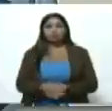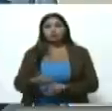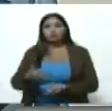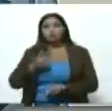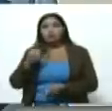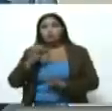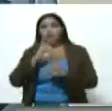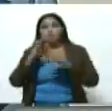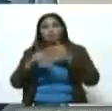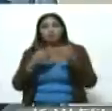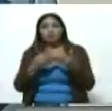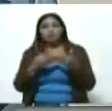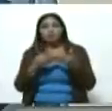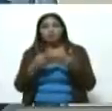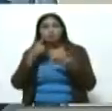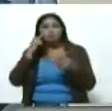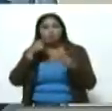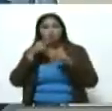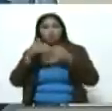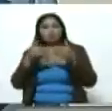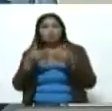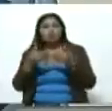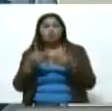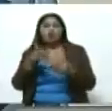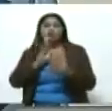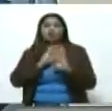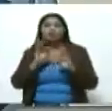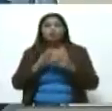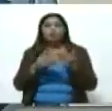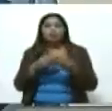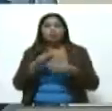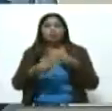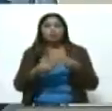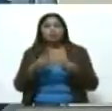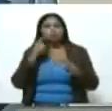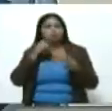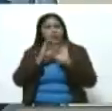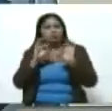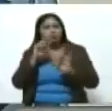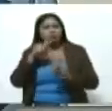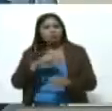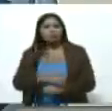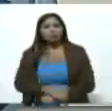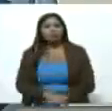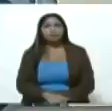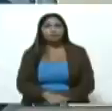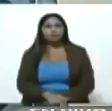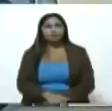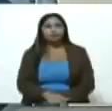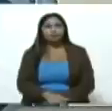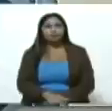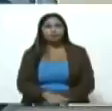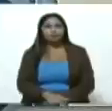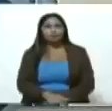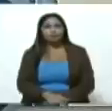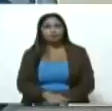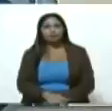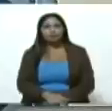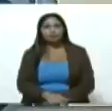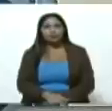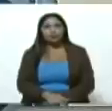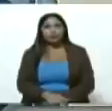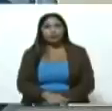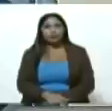índole, tutele o haga las veces de lo que en efecto el Ministerio Público y